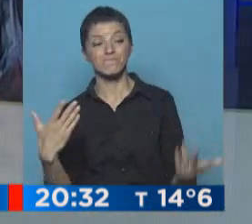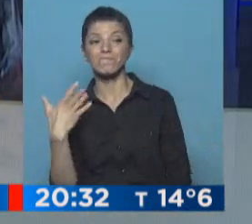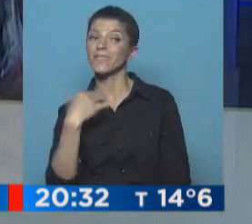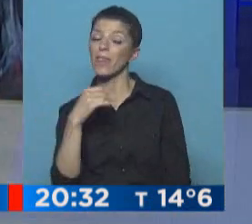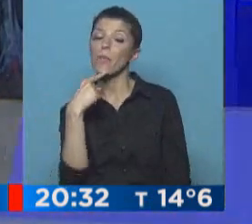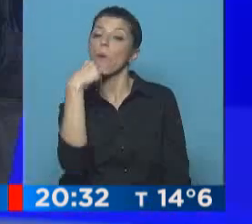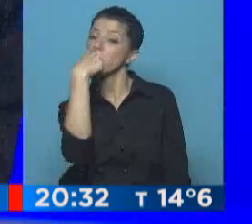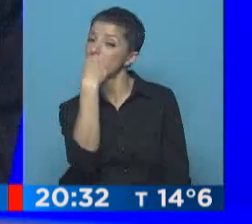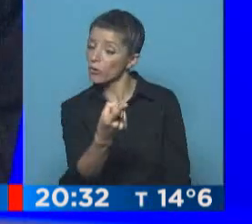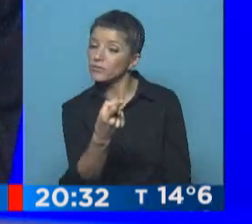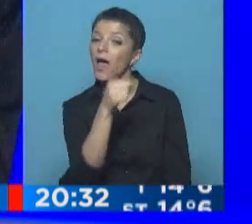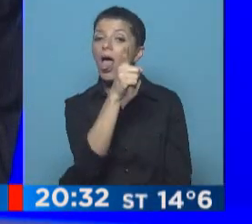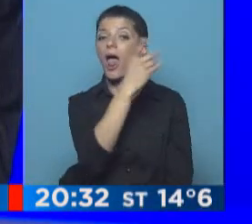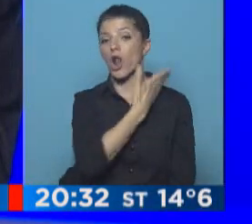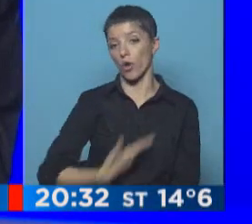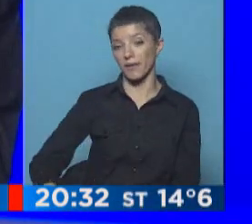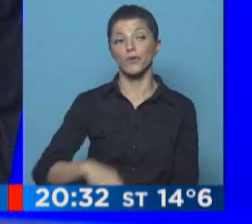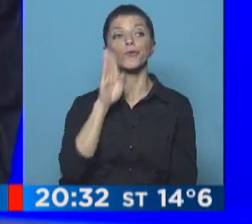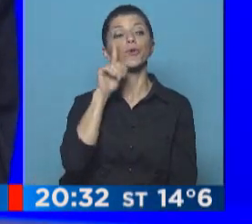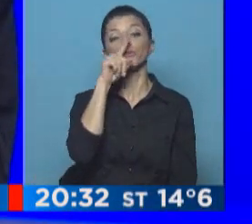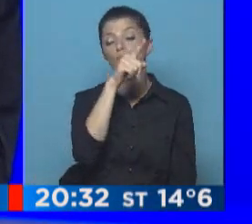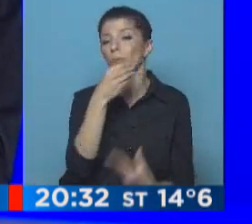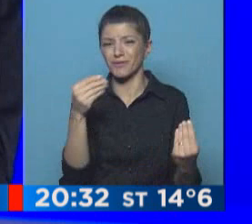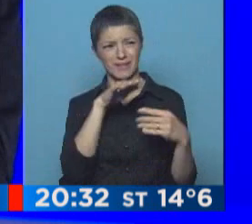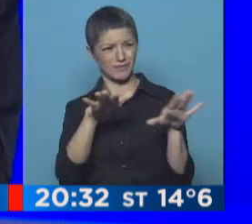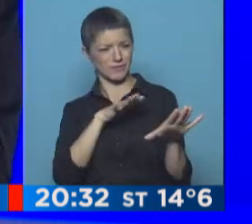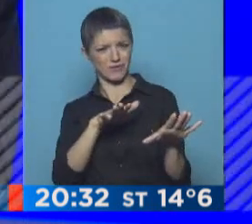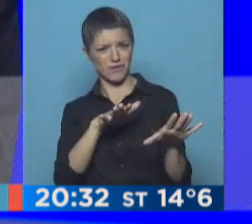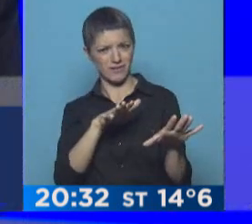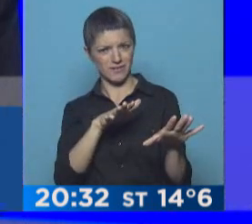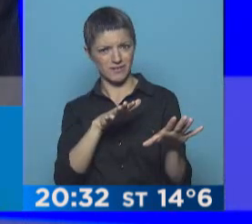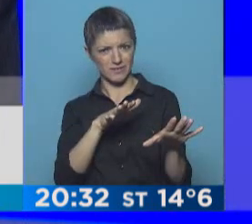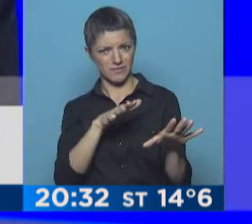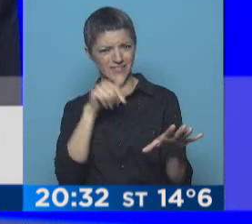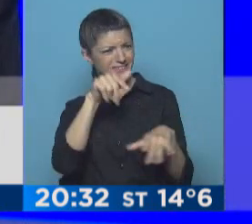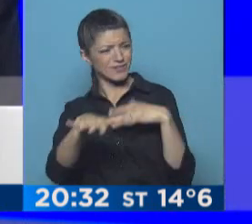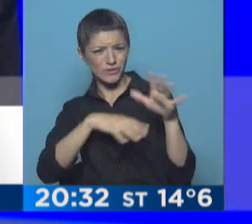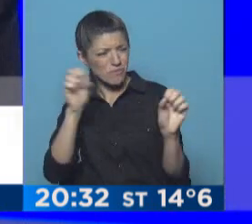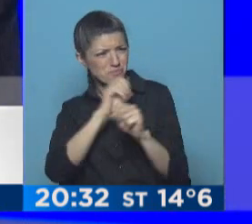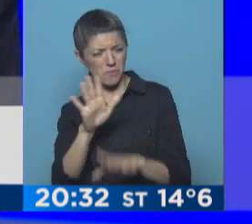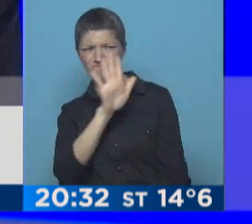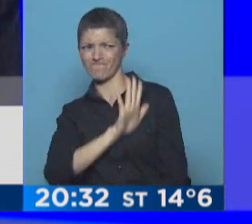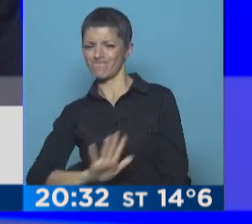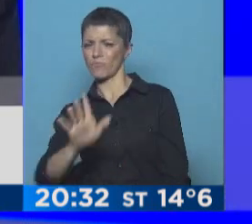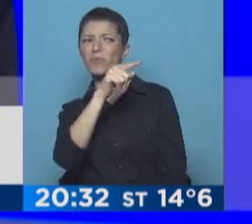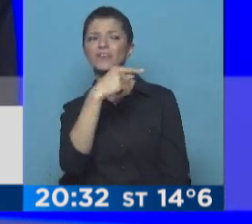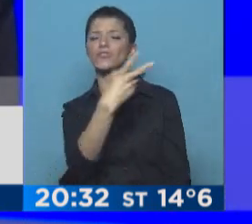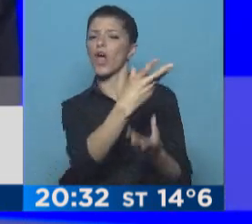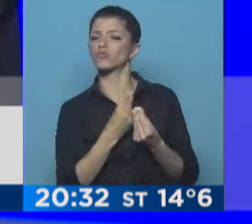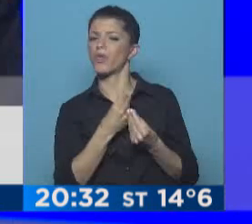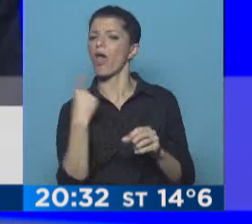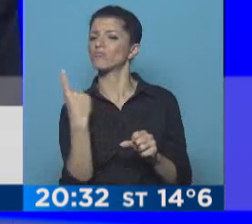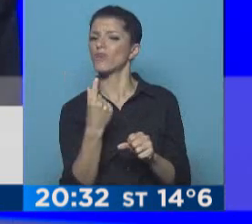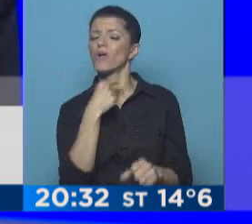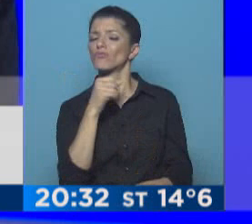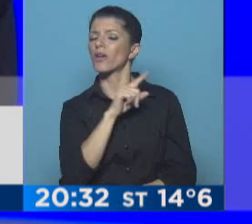preguntarle al gobierno de Estados Unidos realmente es una actitud que todavía vuelve esta situación más sospechosa la relación de este uso con